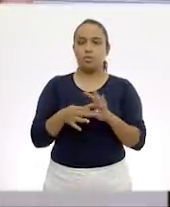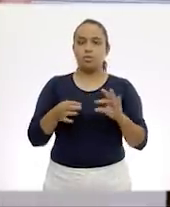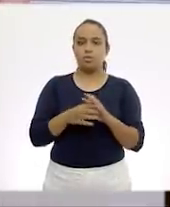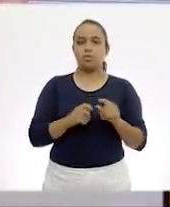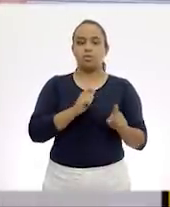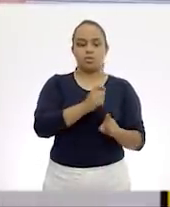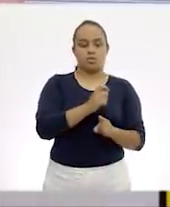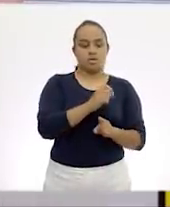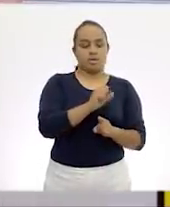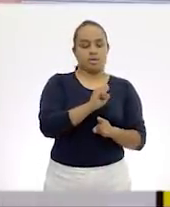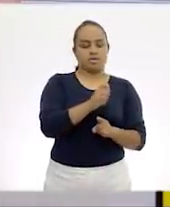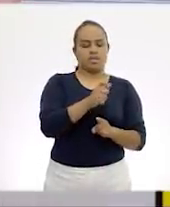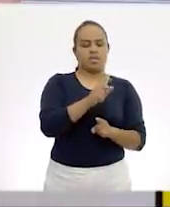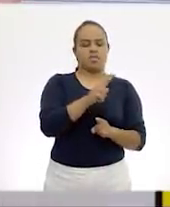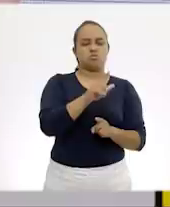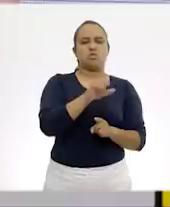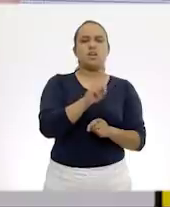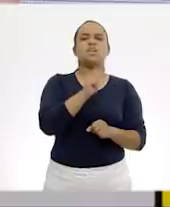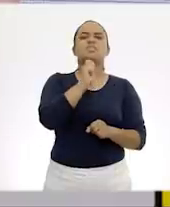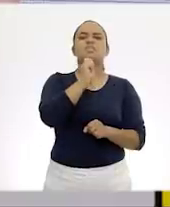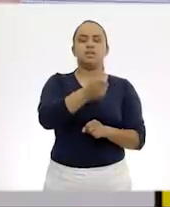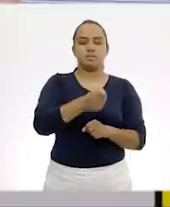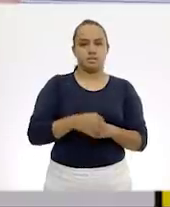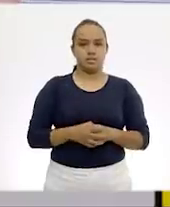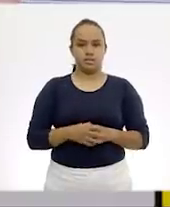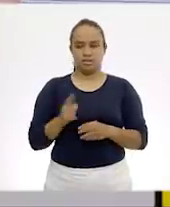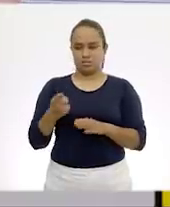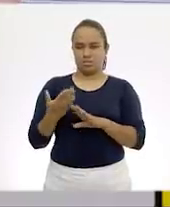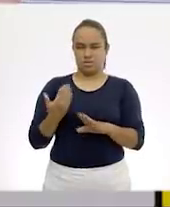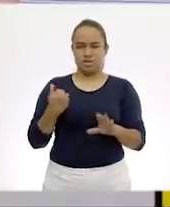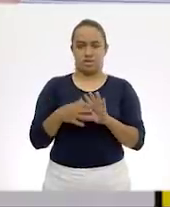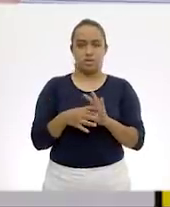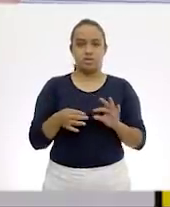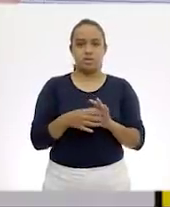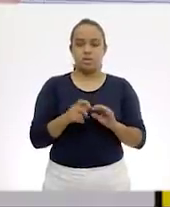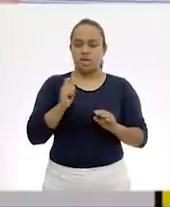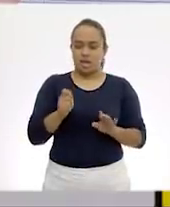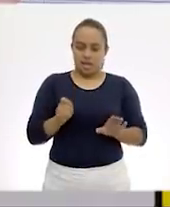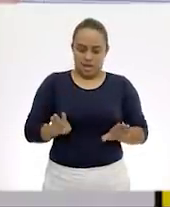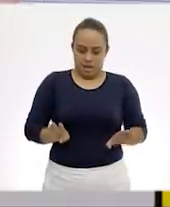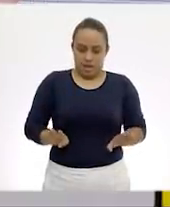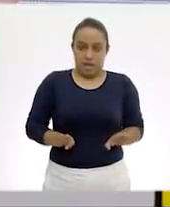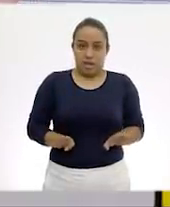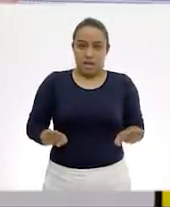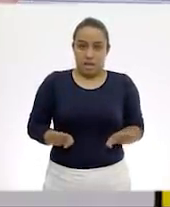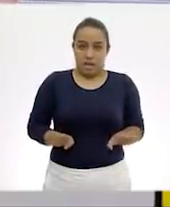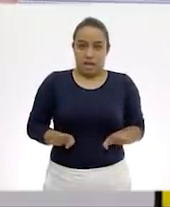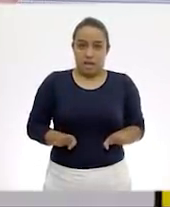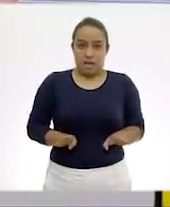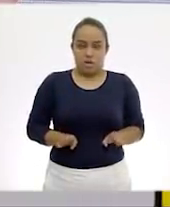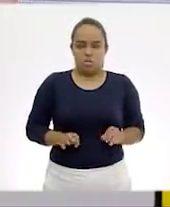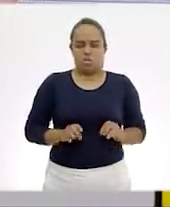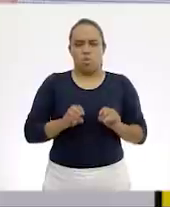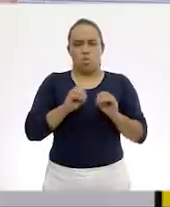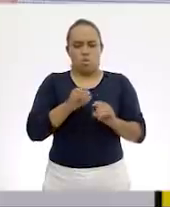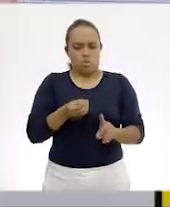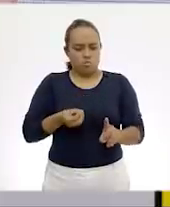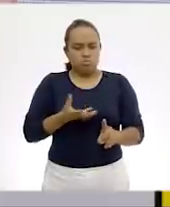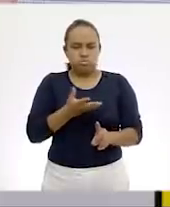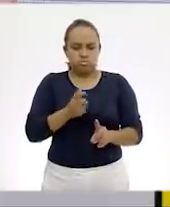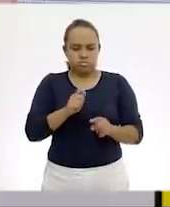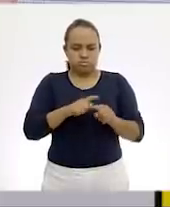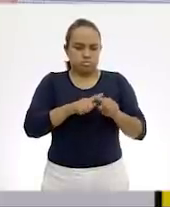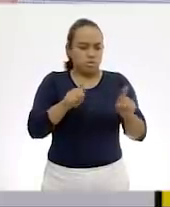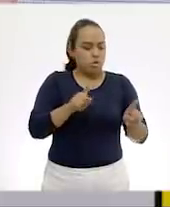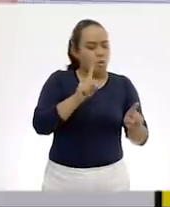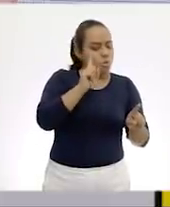los caracteres sexuales. Mira, como bien dijiste, son las características o rasgos que distinguen